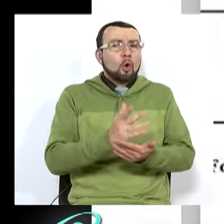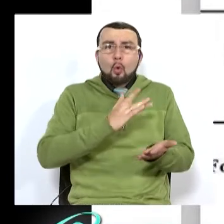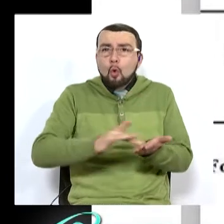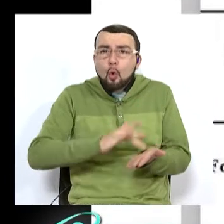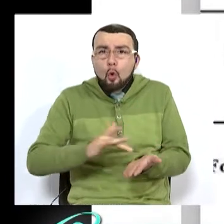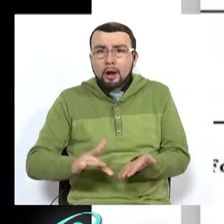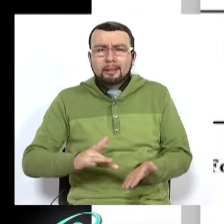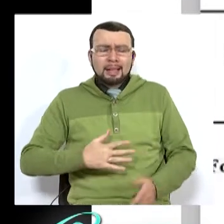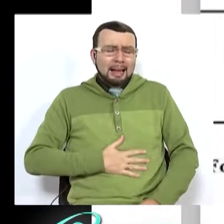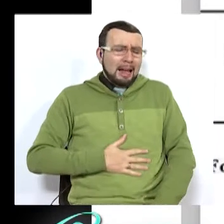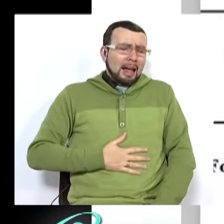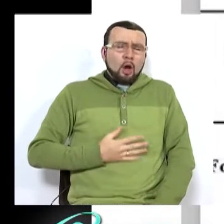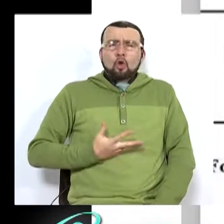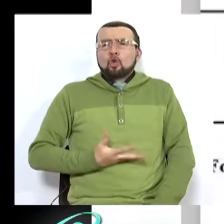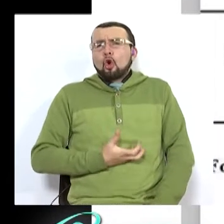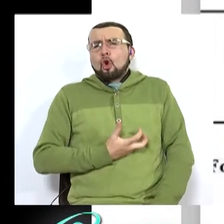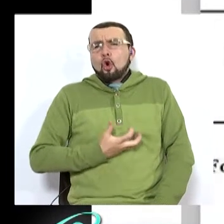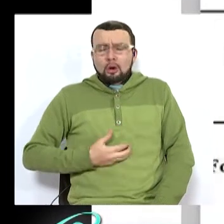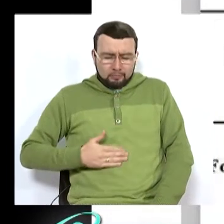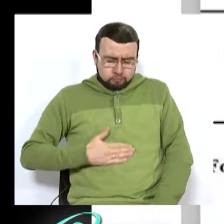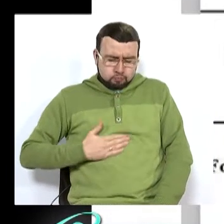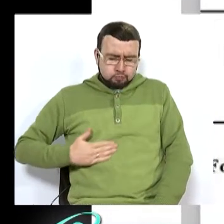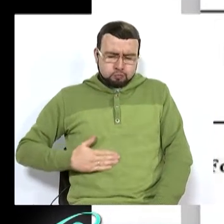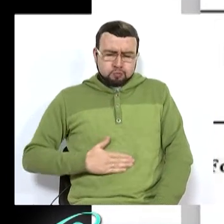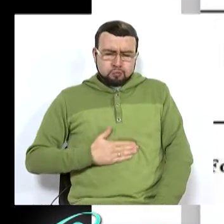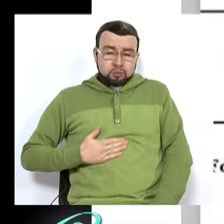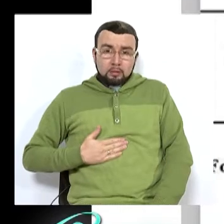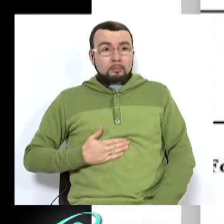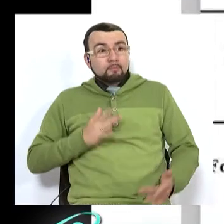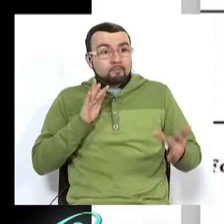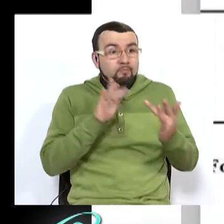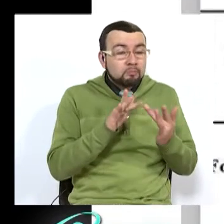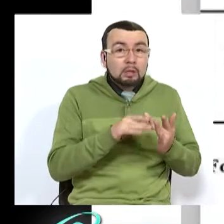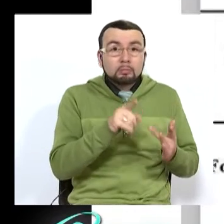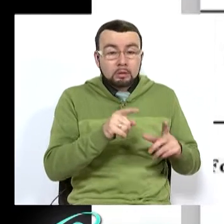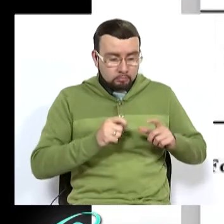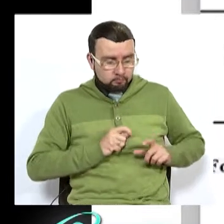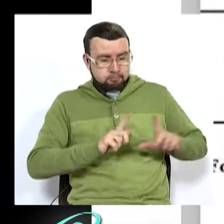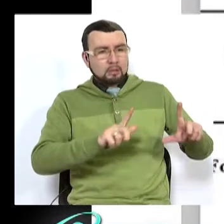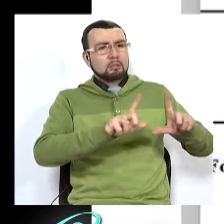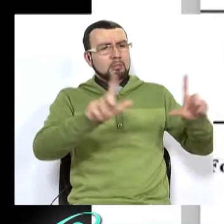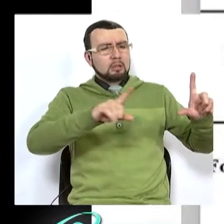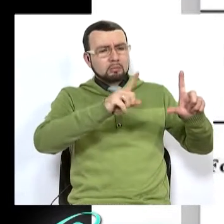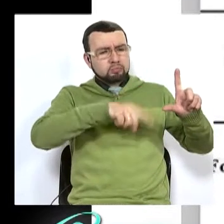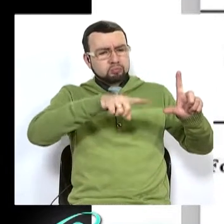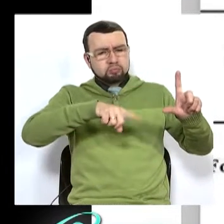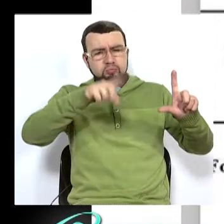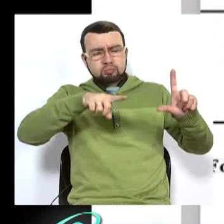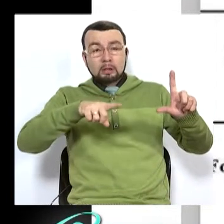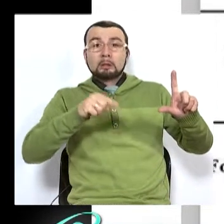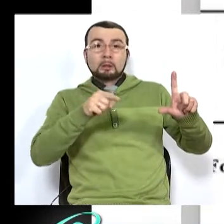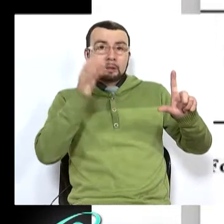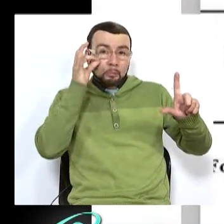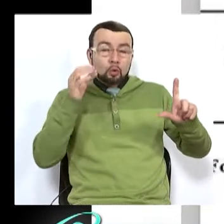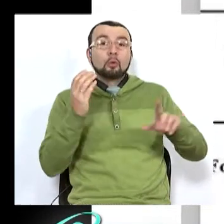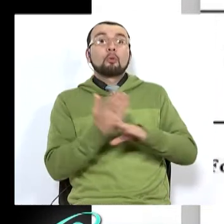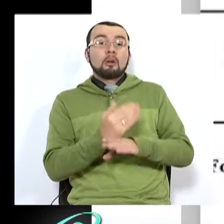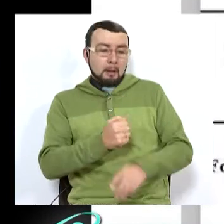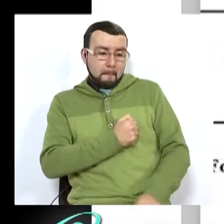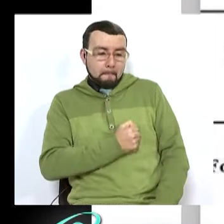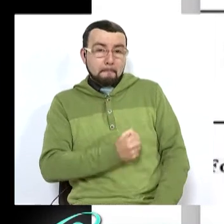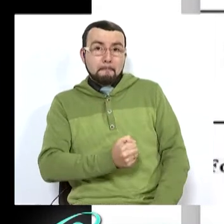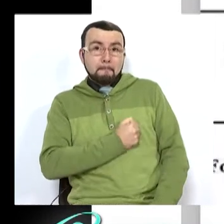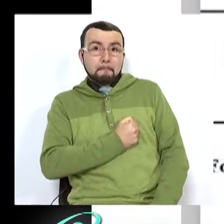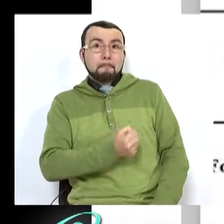urgencias, por dolor en la boca del estómago, haga un electrocardiograma, descarte un problema coronario, descarte un problema de